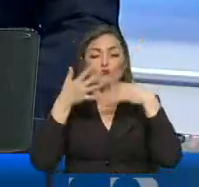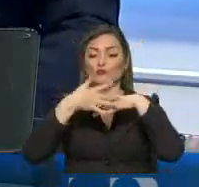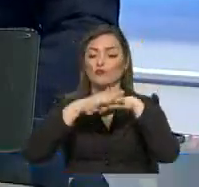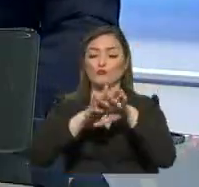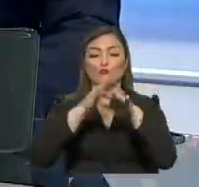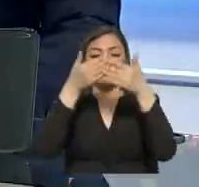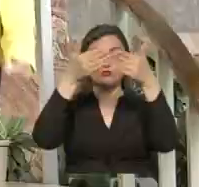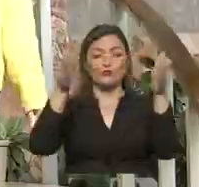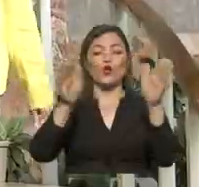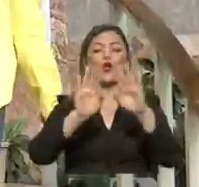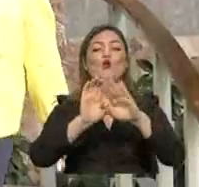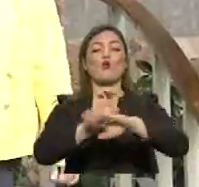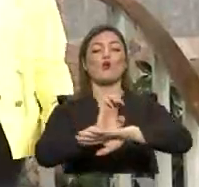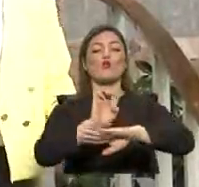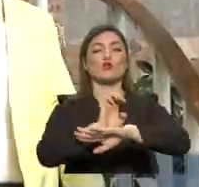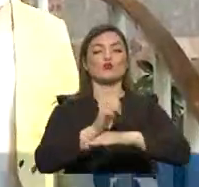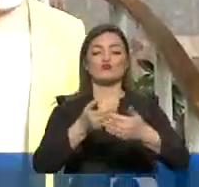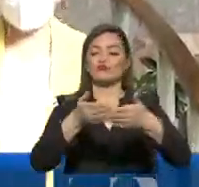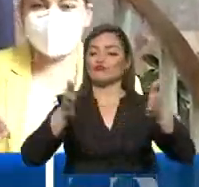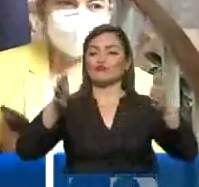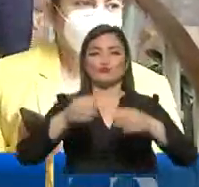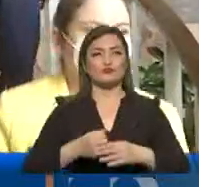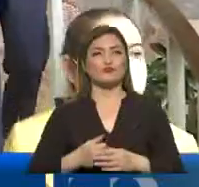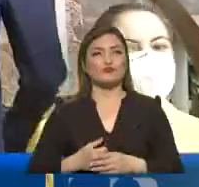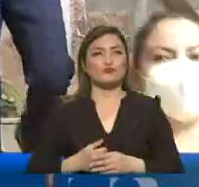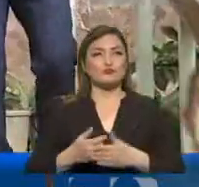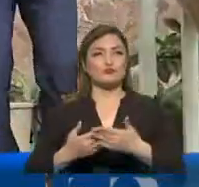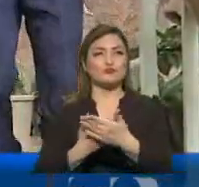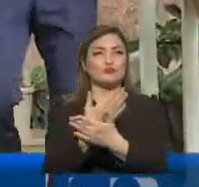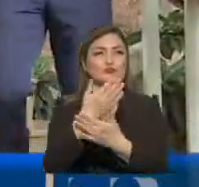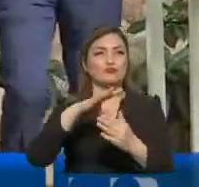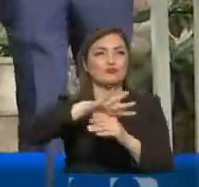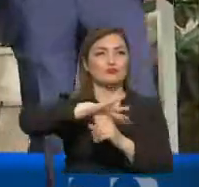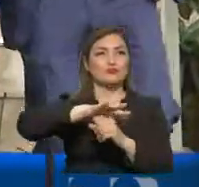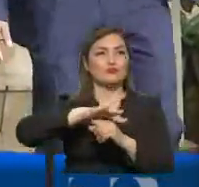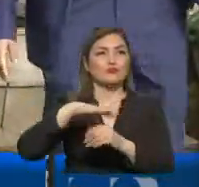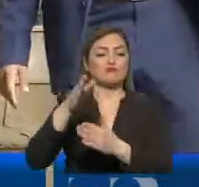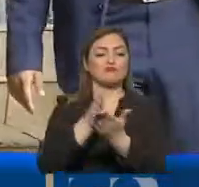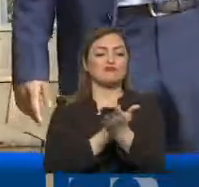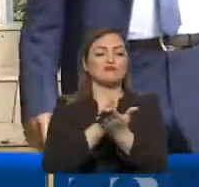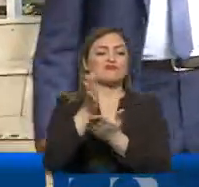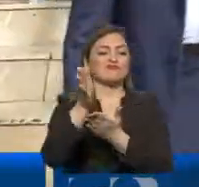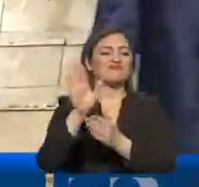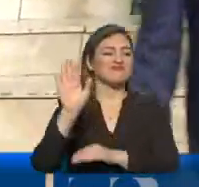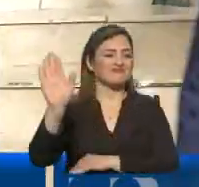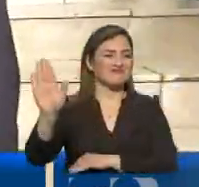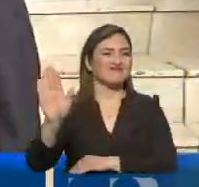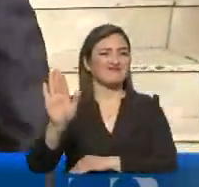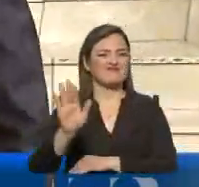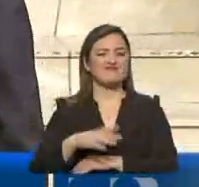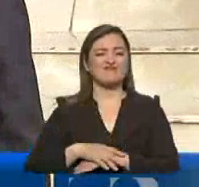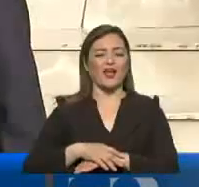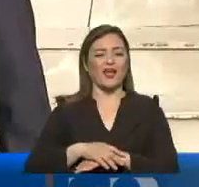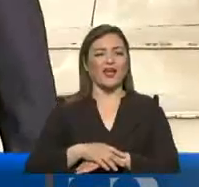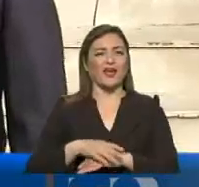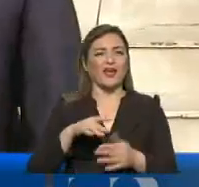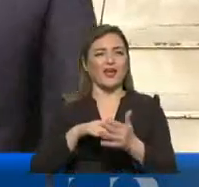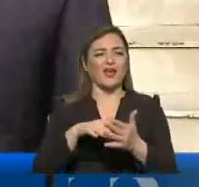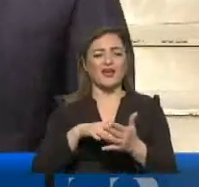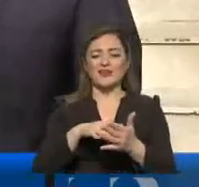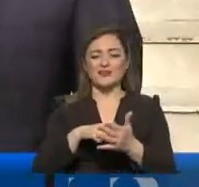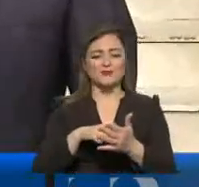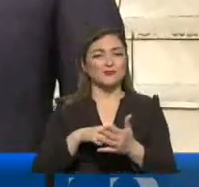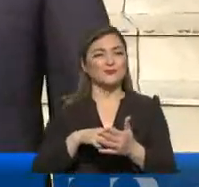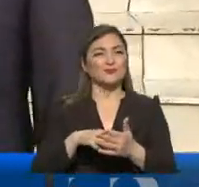país. El nuevo canciller diplomático de carrera tiene claro el objetivo en materia de política exterior que motivará